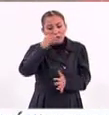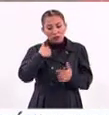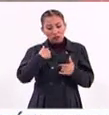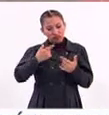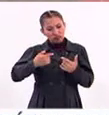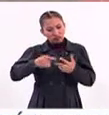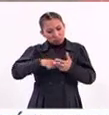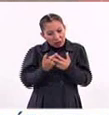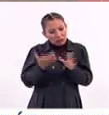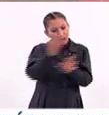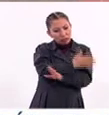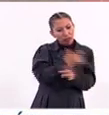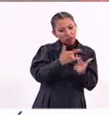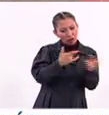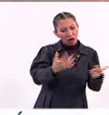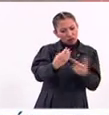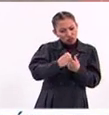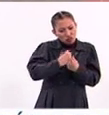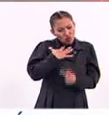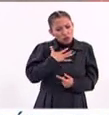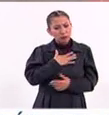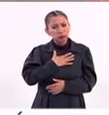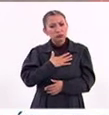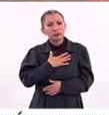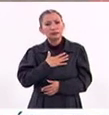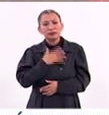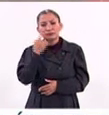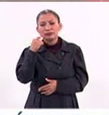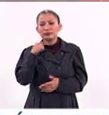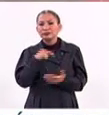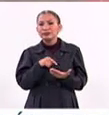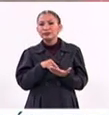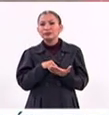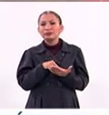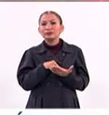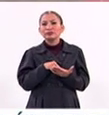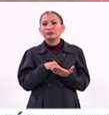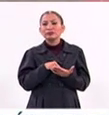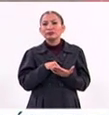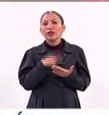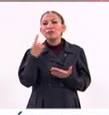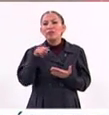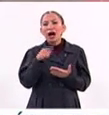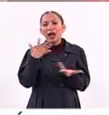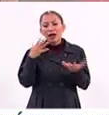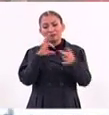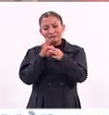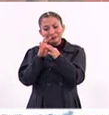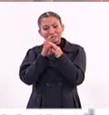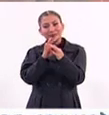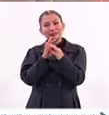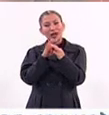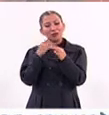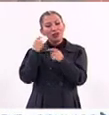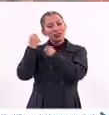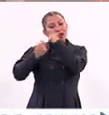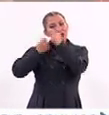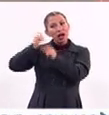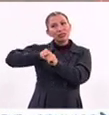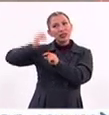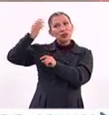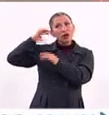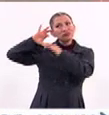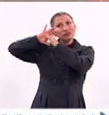¿no? Para poder, yo creo, pues estar aliados a nuestra tradición